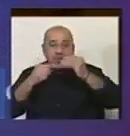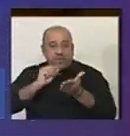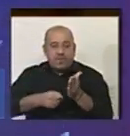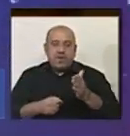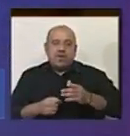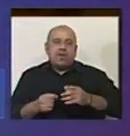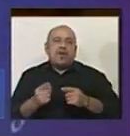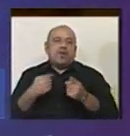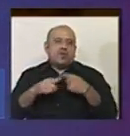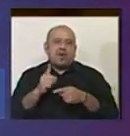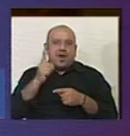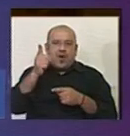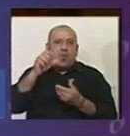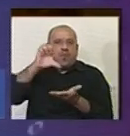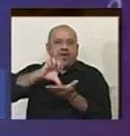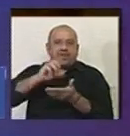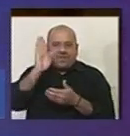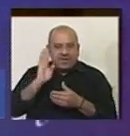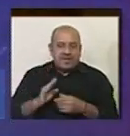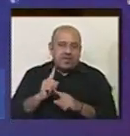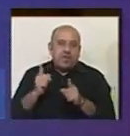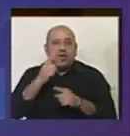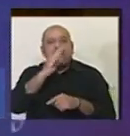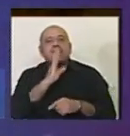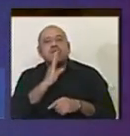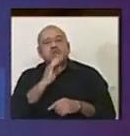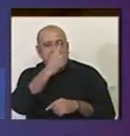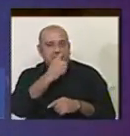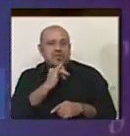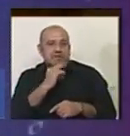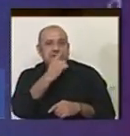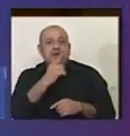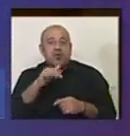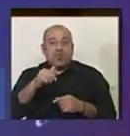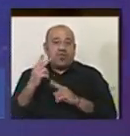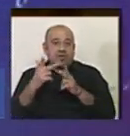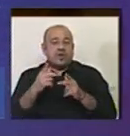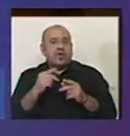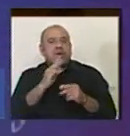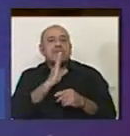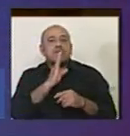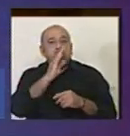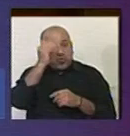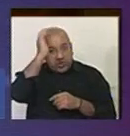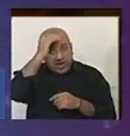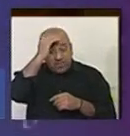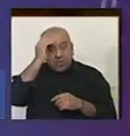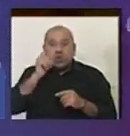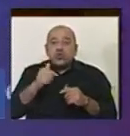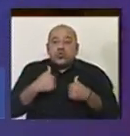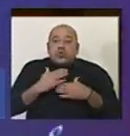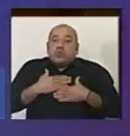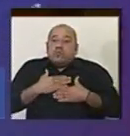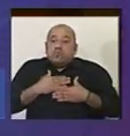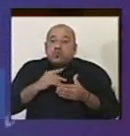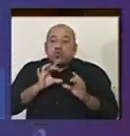también no a un país subdesarrollado como Brasil, sino a Estados Unidos, claro. Que como dice Ricardo, se encargó Trump claramente de decir, yo solo firmo esas